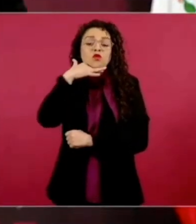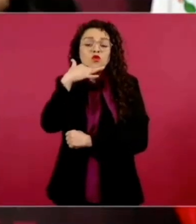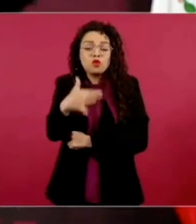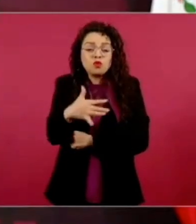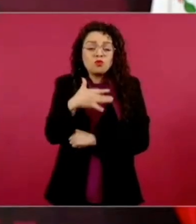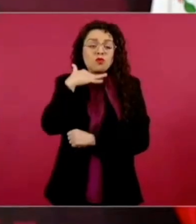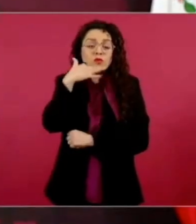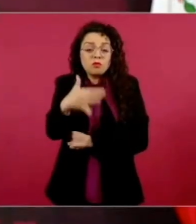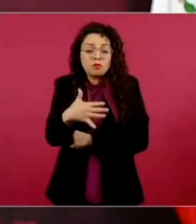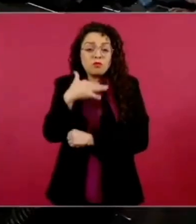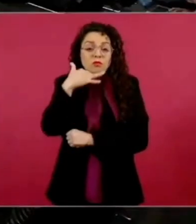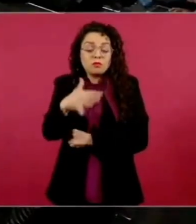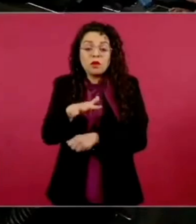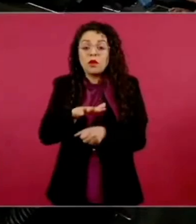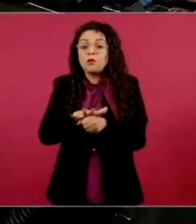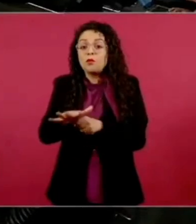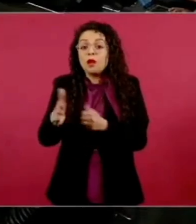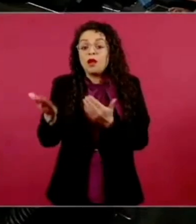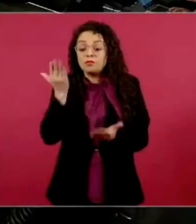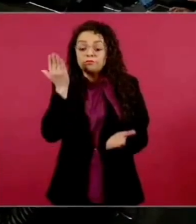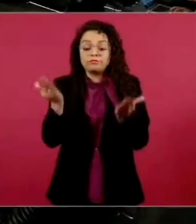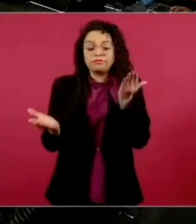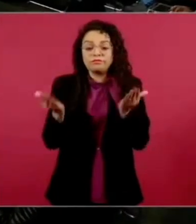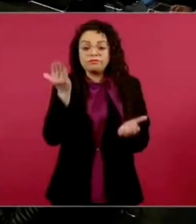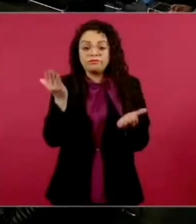Y entonces ahí empieza el debate, ¿no?